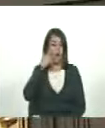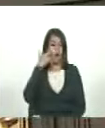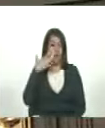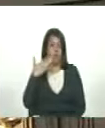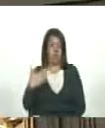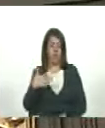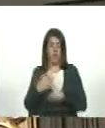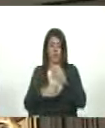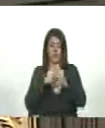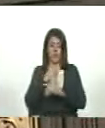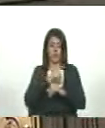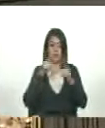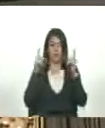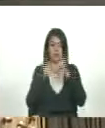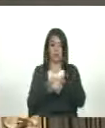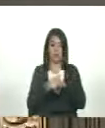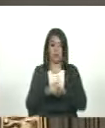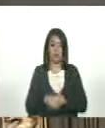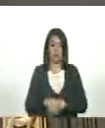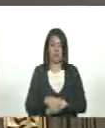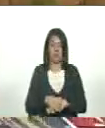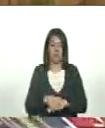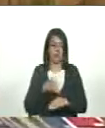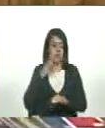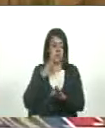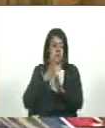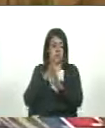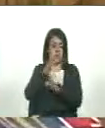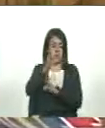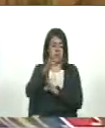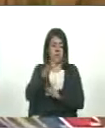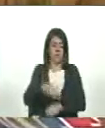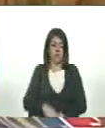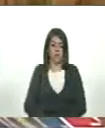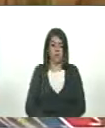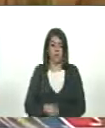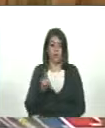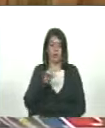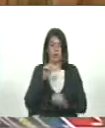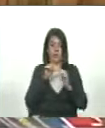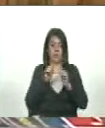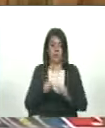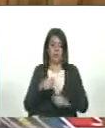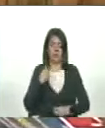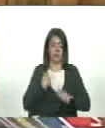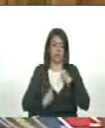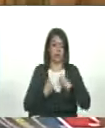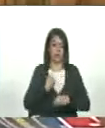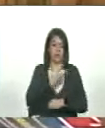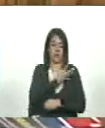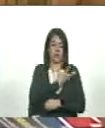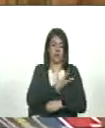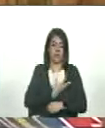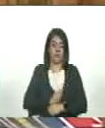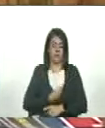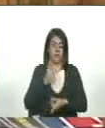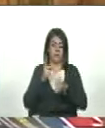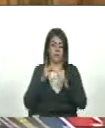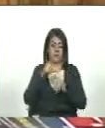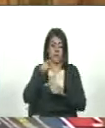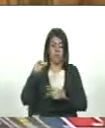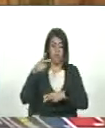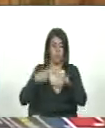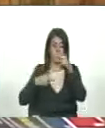cotidianidad se convierta en una direccionalidad y que no quede la desesperanza en manos de